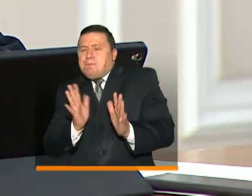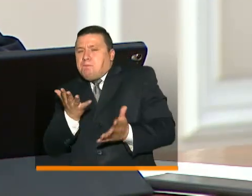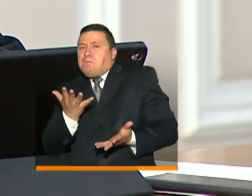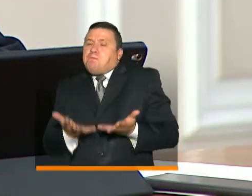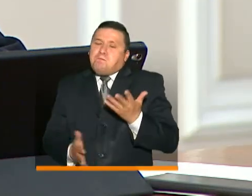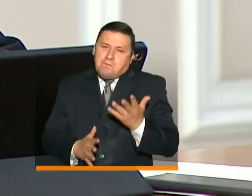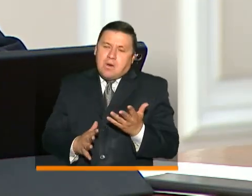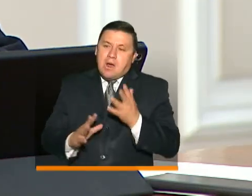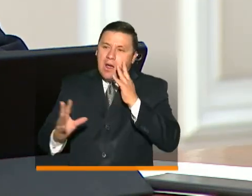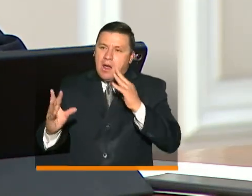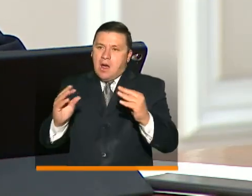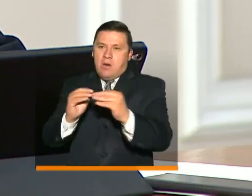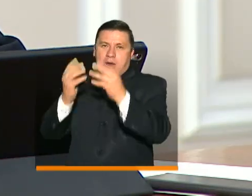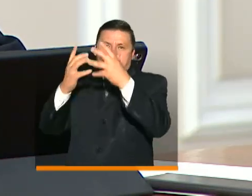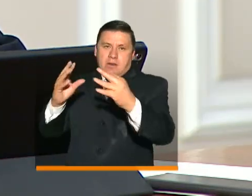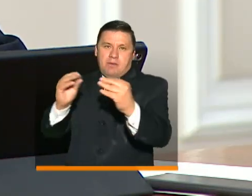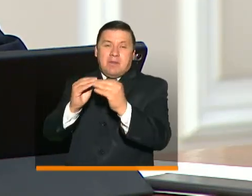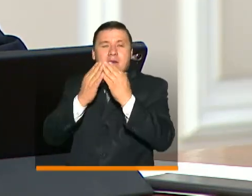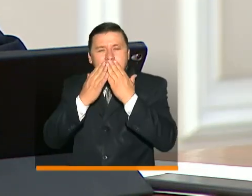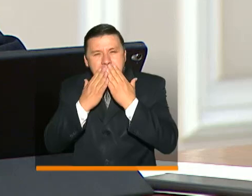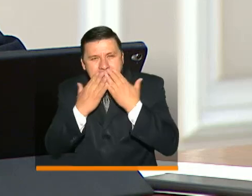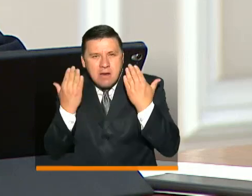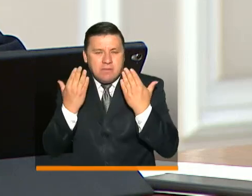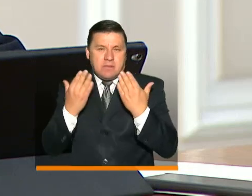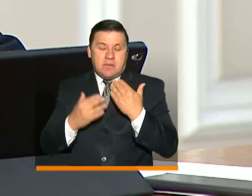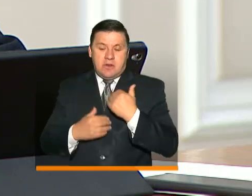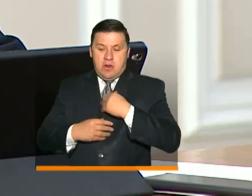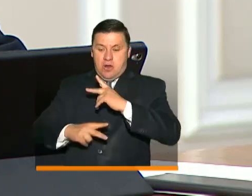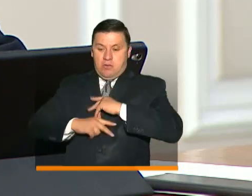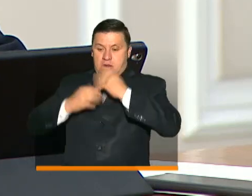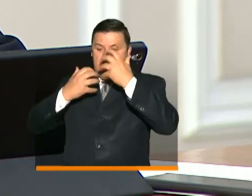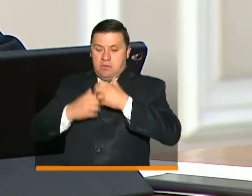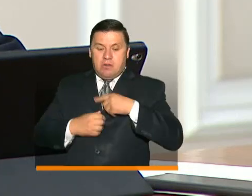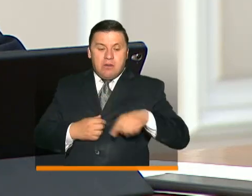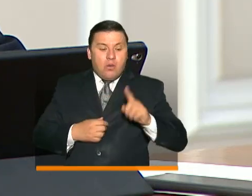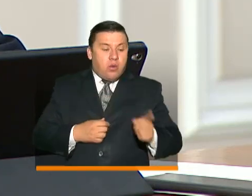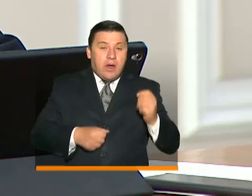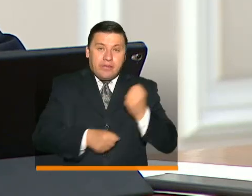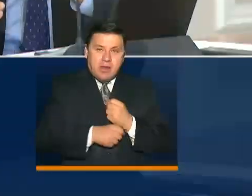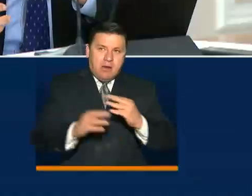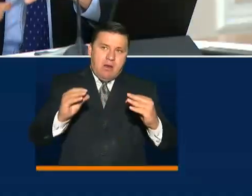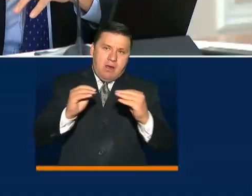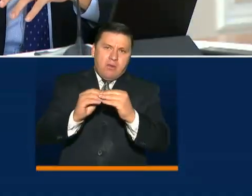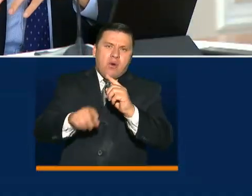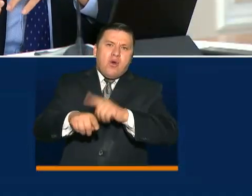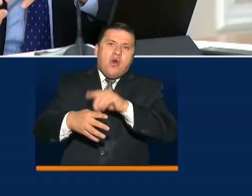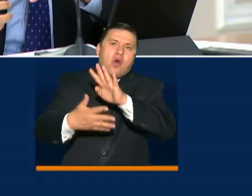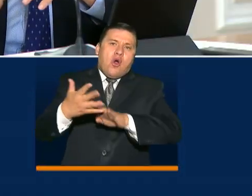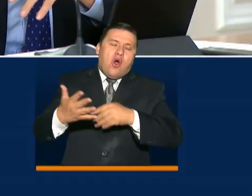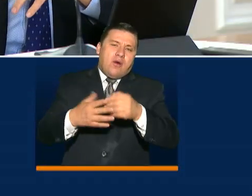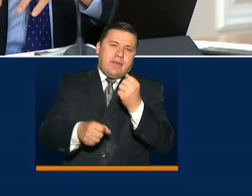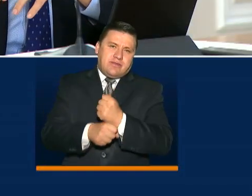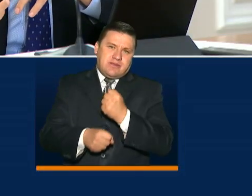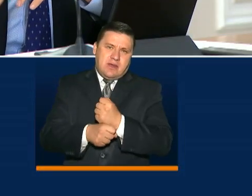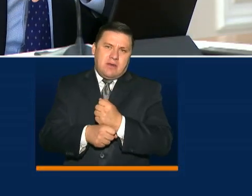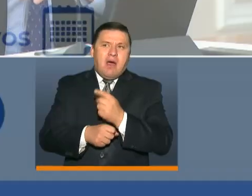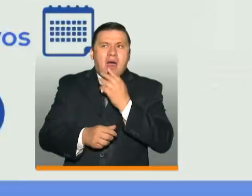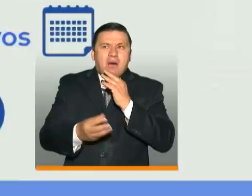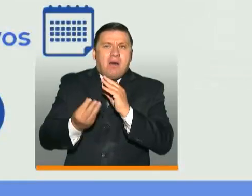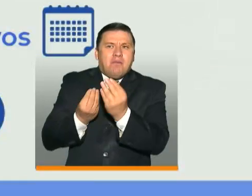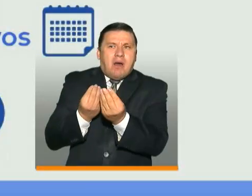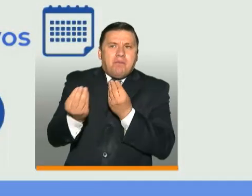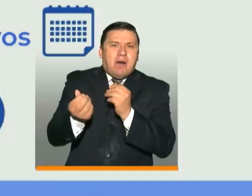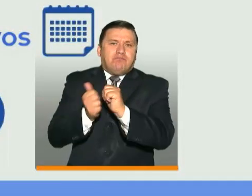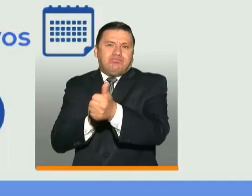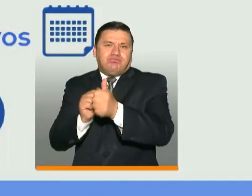que existan acuerdos fraternales entre los trabajadores y los empleadores para utilizar todos los turnos que